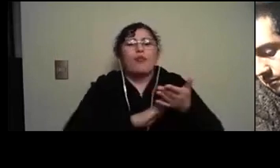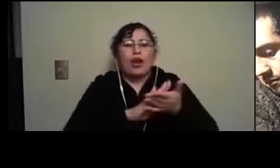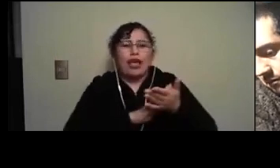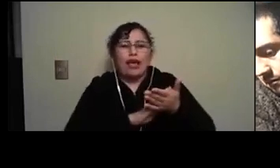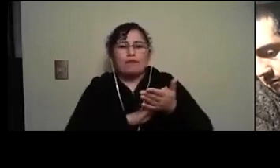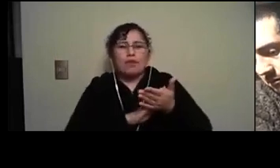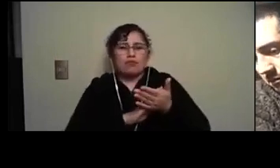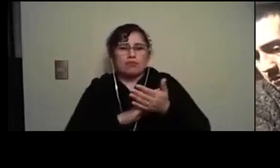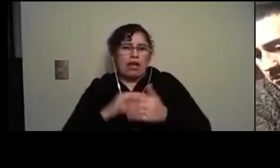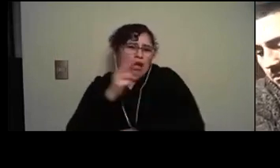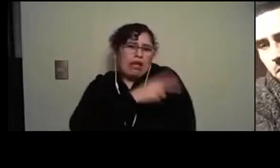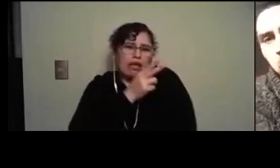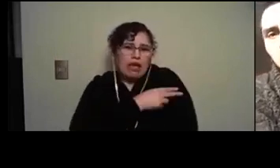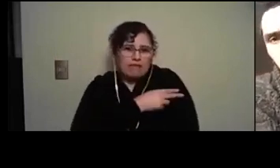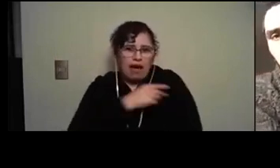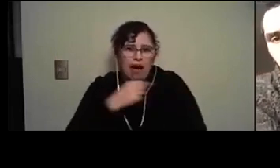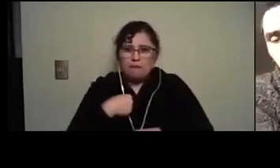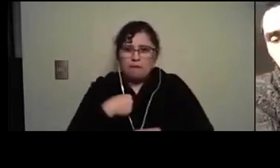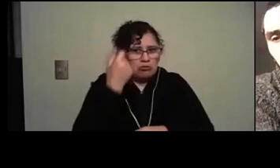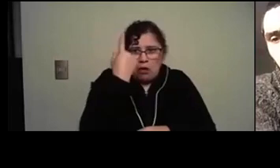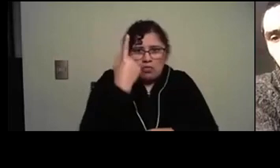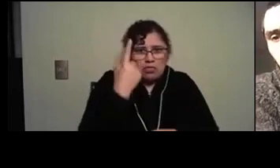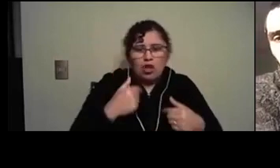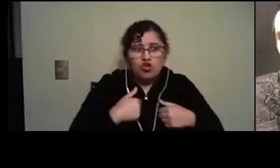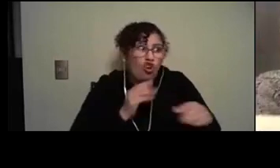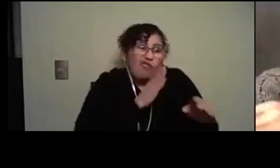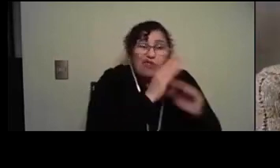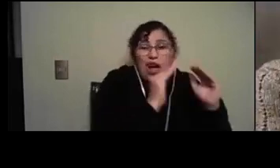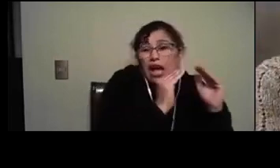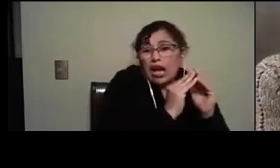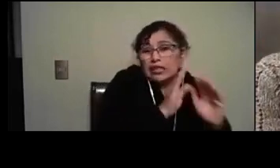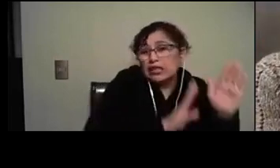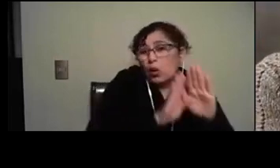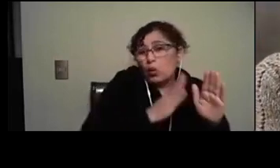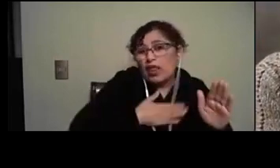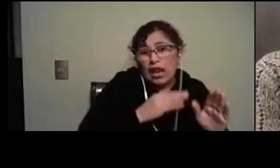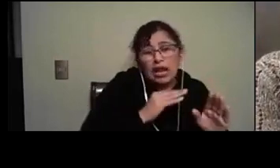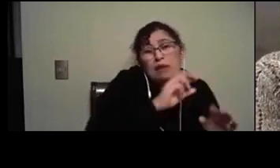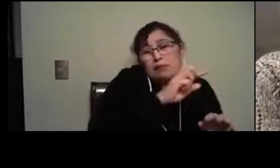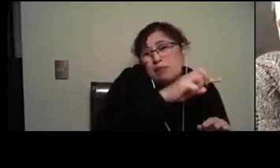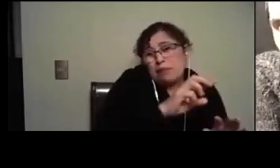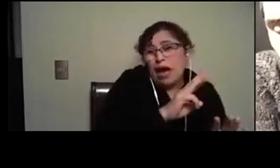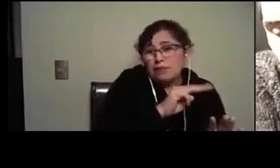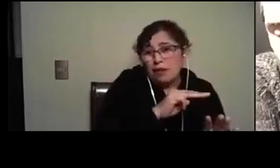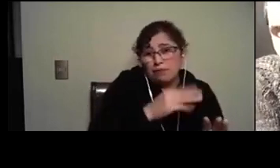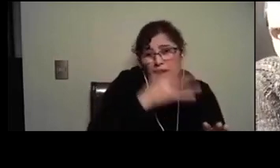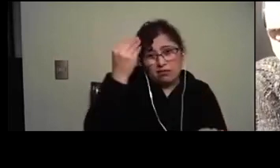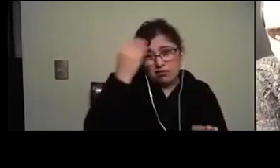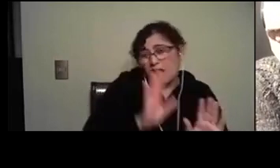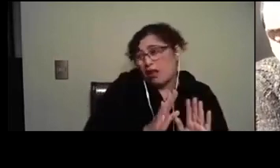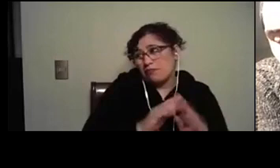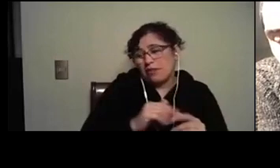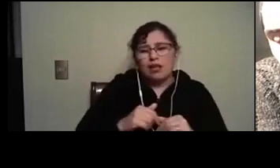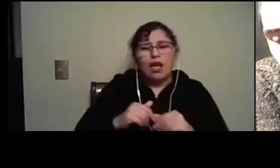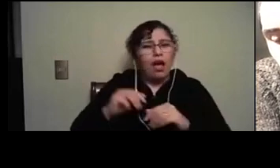tengas que estar media jornada fuera de tu trabajo para cuidar ujú, a tu papá, a tu mamá, pues, y eso también es algo que yo creo que tendría que ser más ujú.